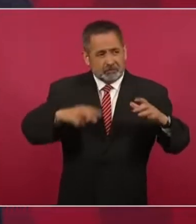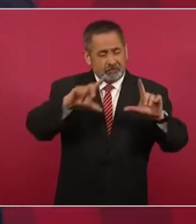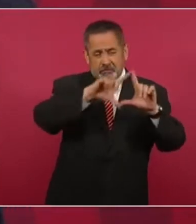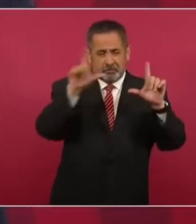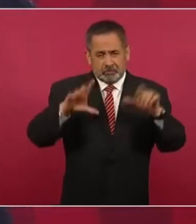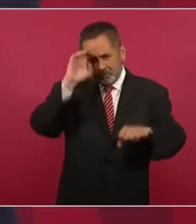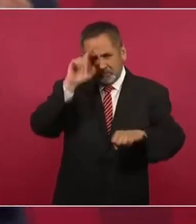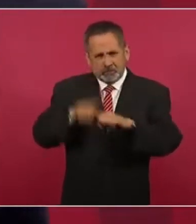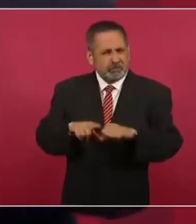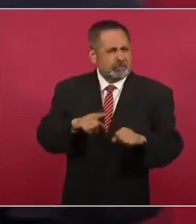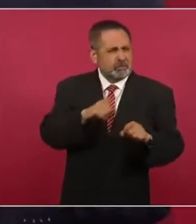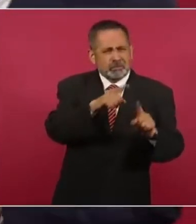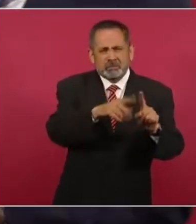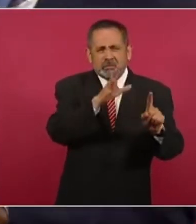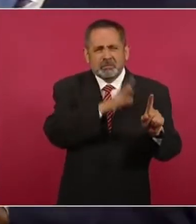cosas extraordinarias,